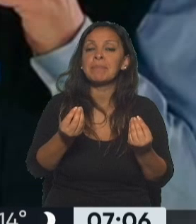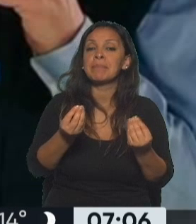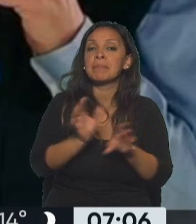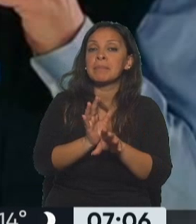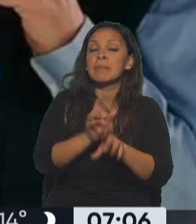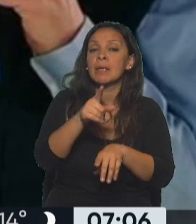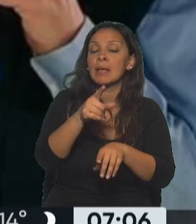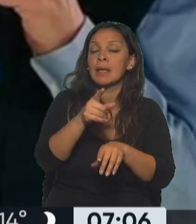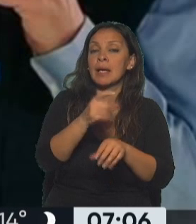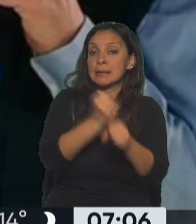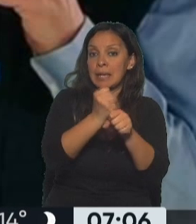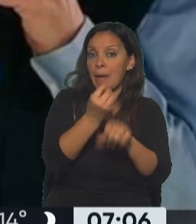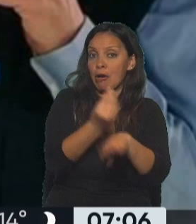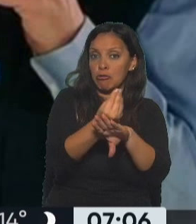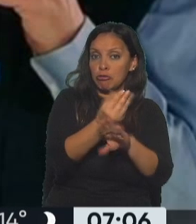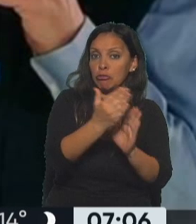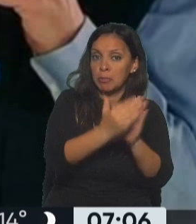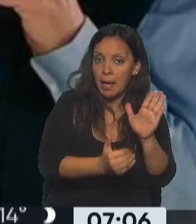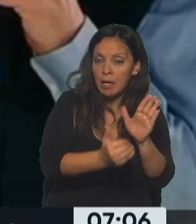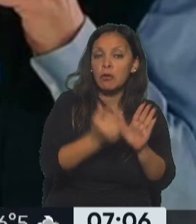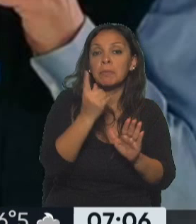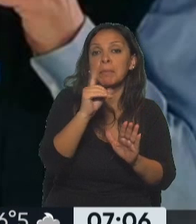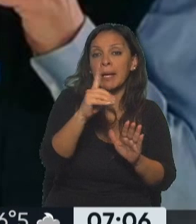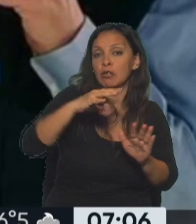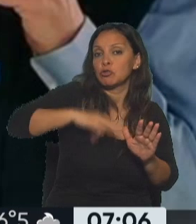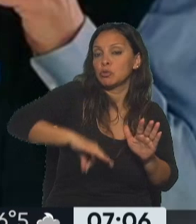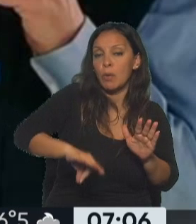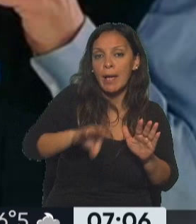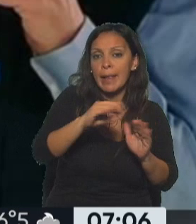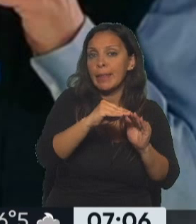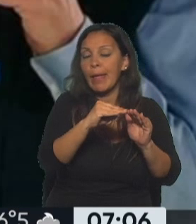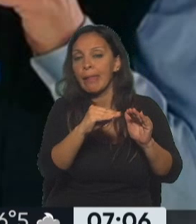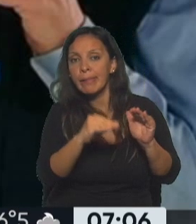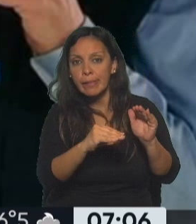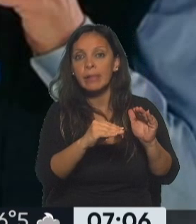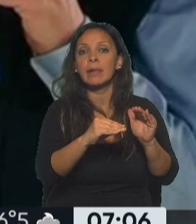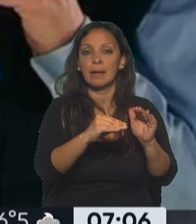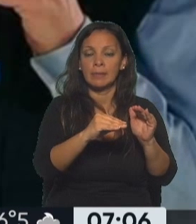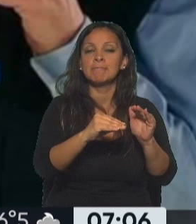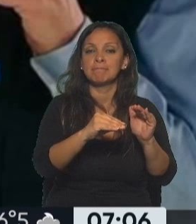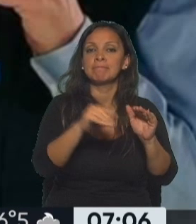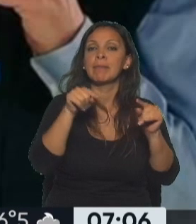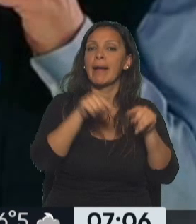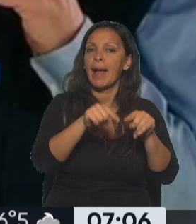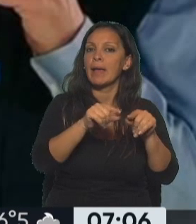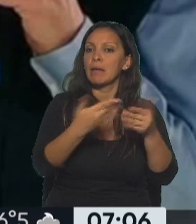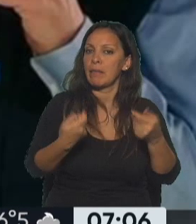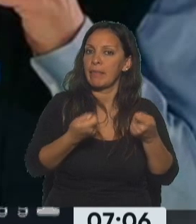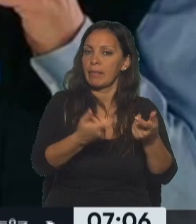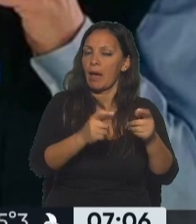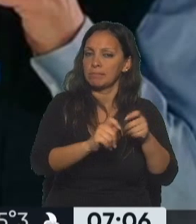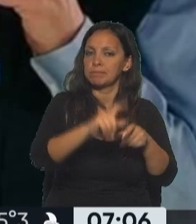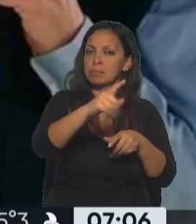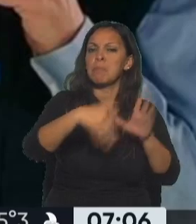relación de dependencia, pero que tal vez por su sueldo está en una situación más vulnerable, y hacen hincapié en lo que son